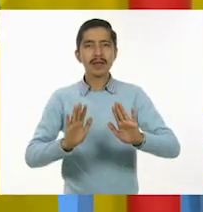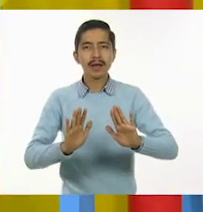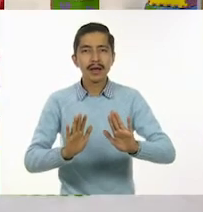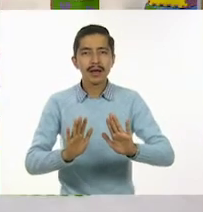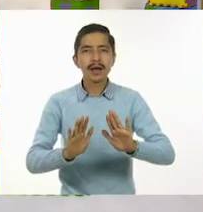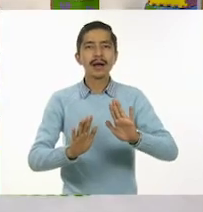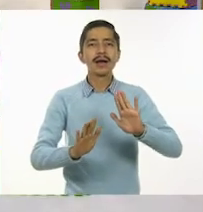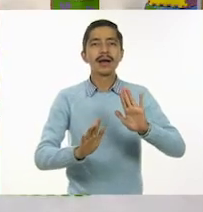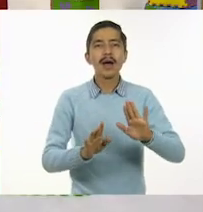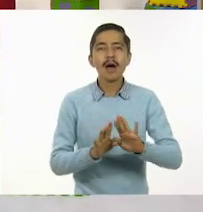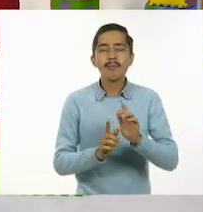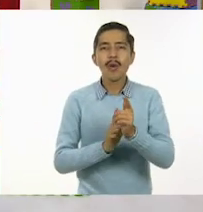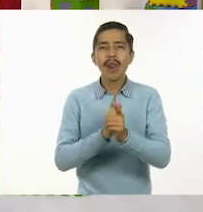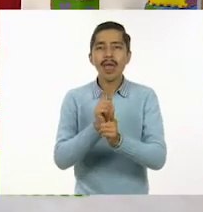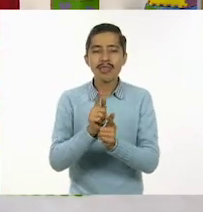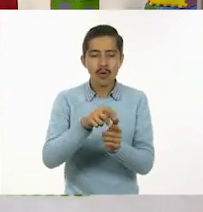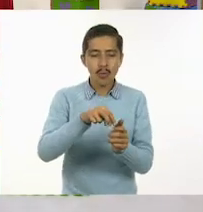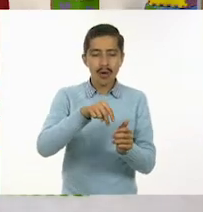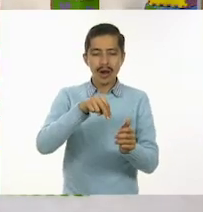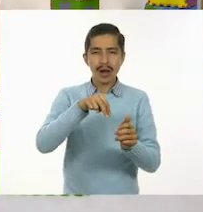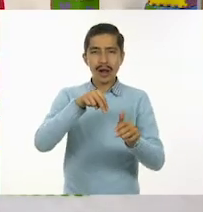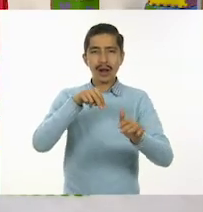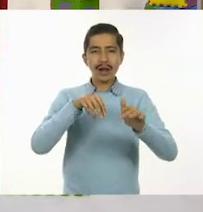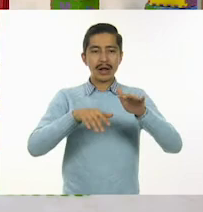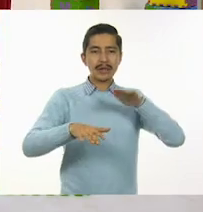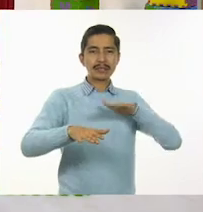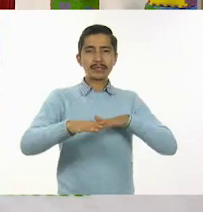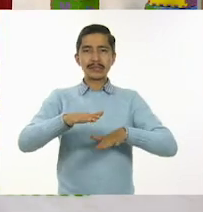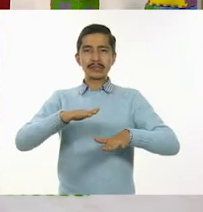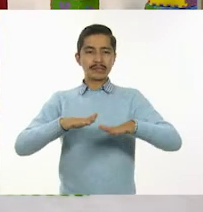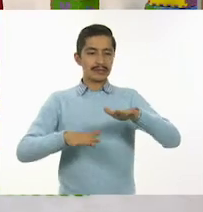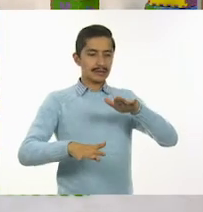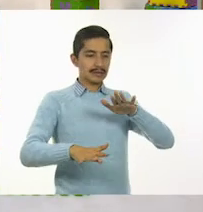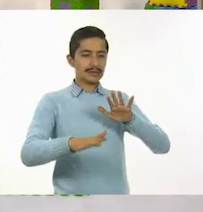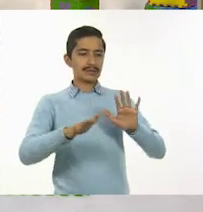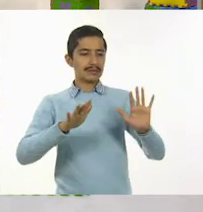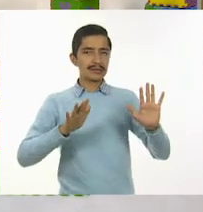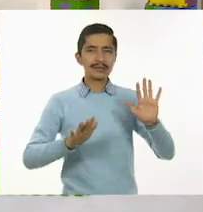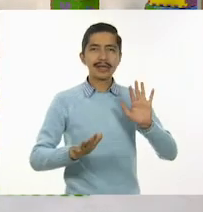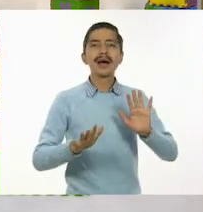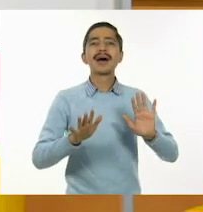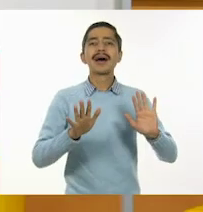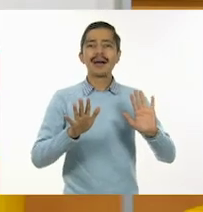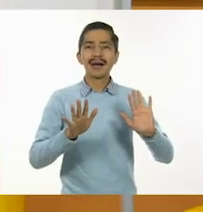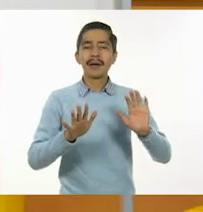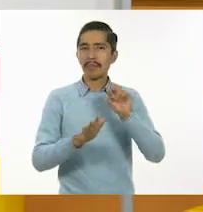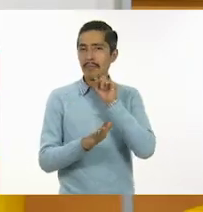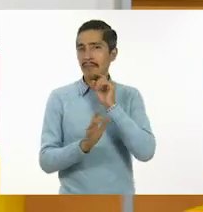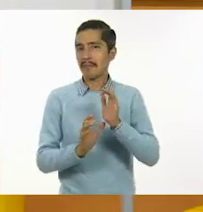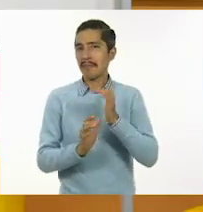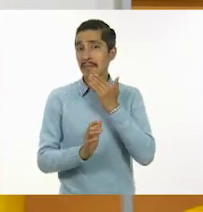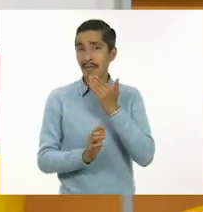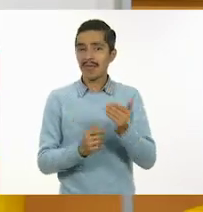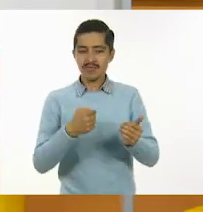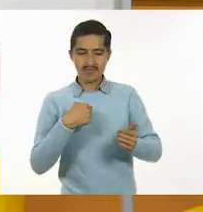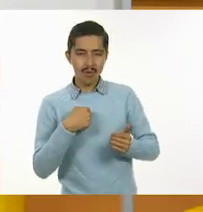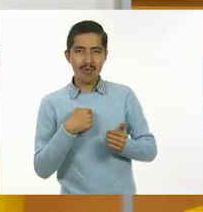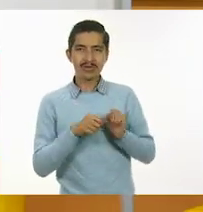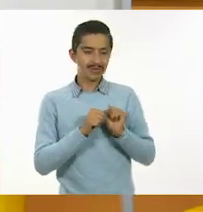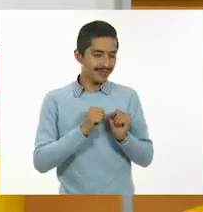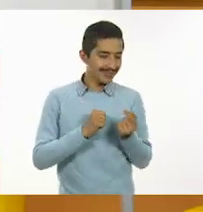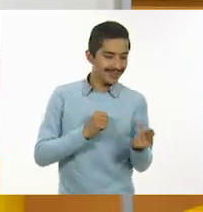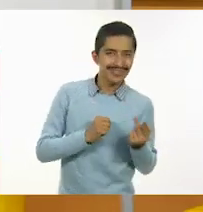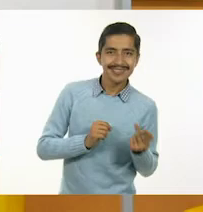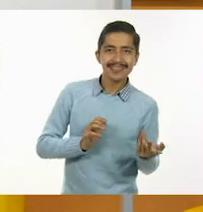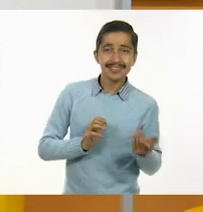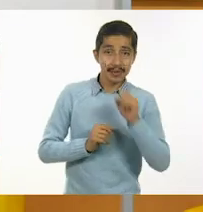caminando para atrás, hasta que nos alejamos y así estuvimos bien Eugenio y yo. Pero además